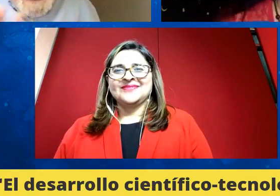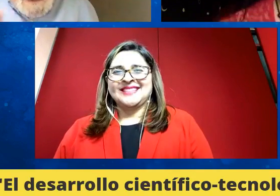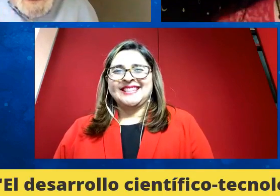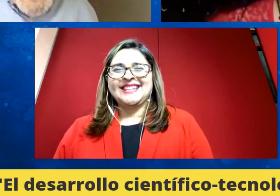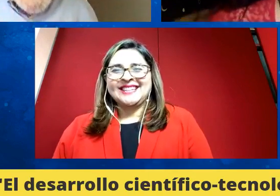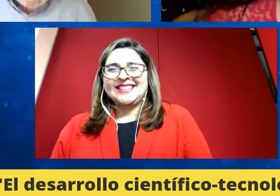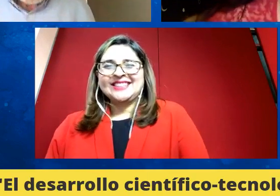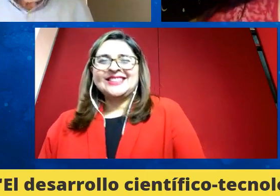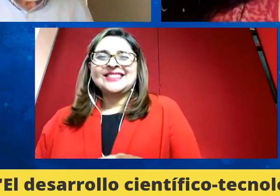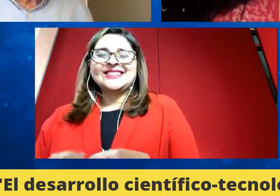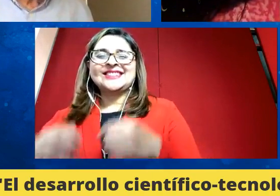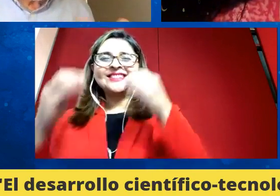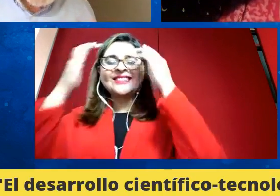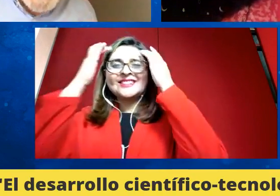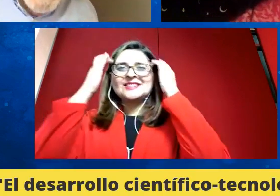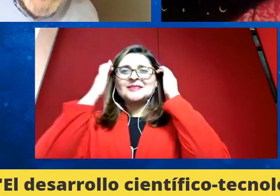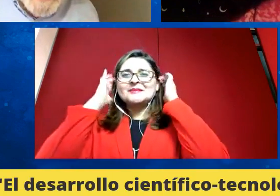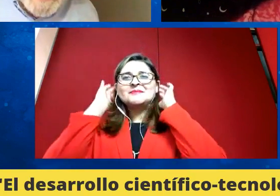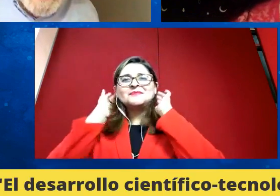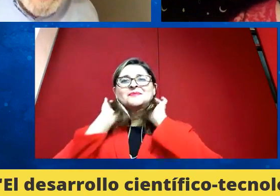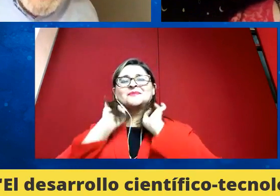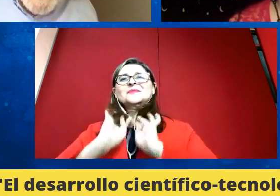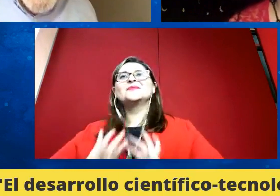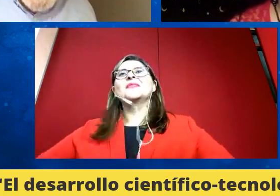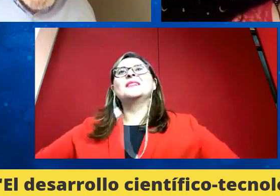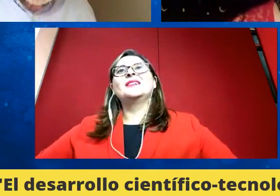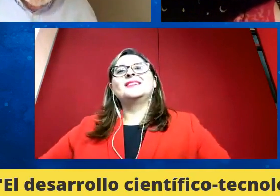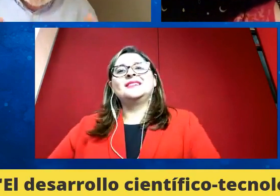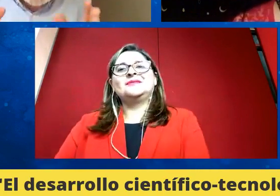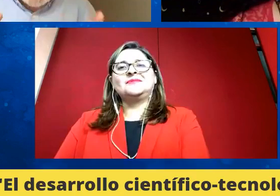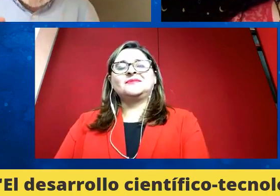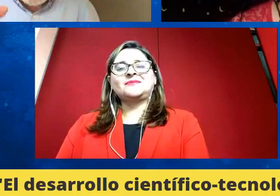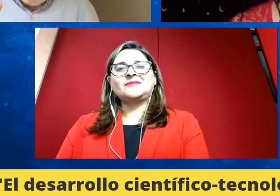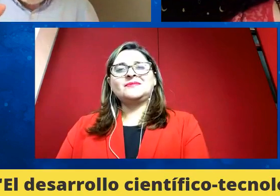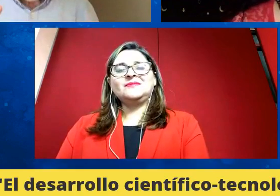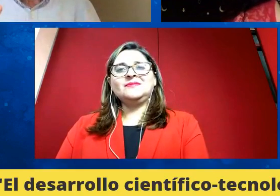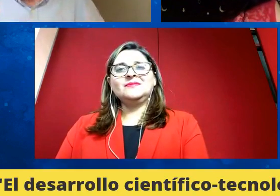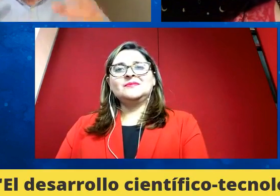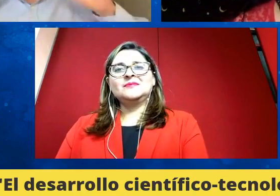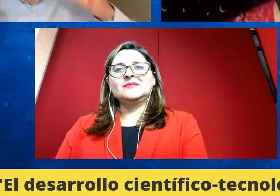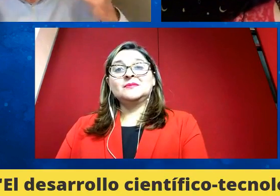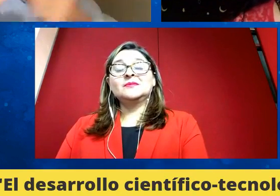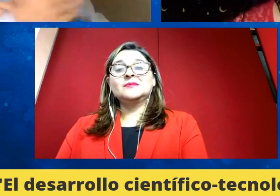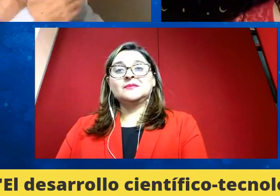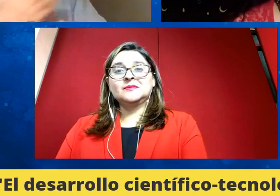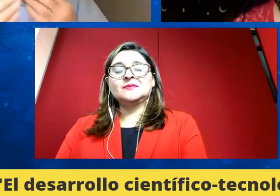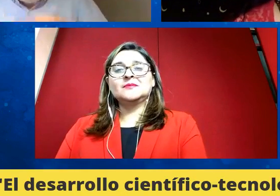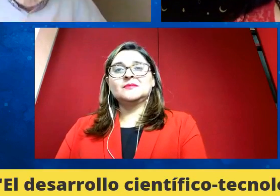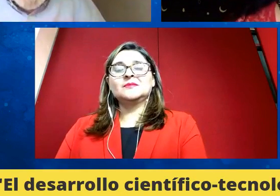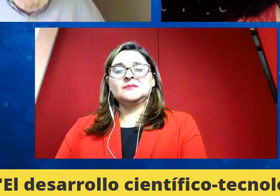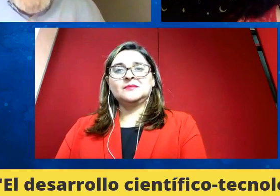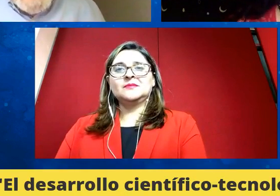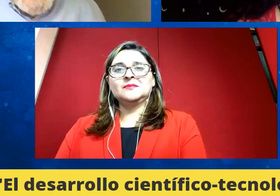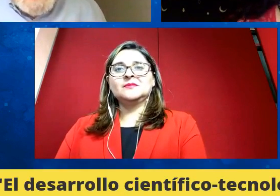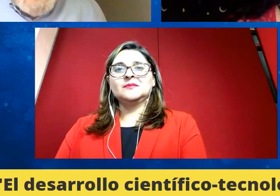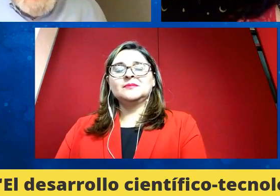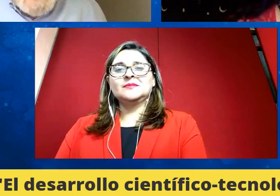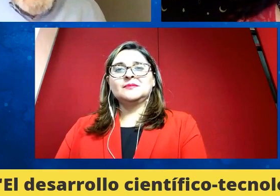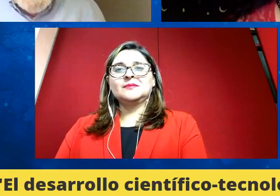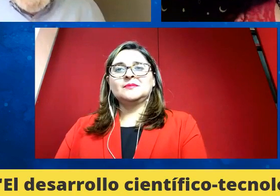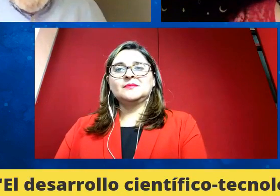en franca minoría, es como el machismo. El machismo es re fácil decir, no, vamos a ser un país no